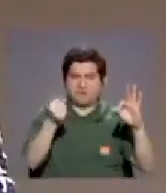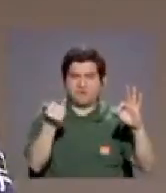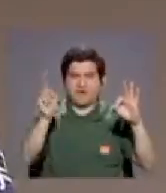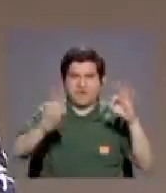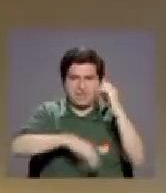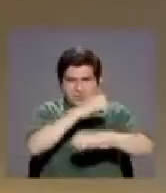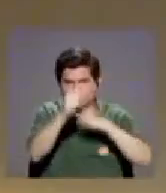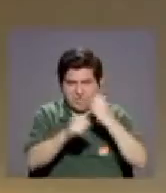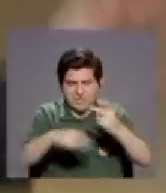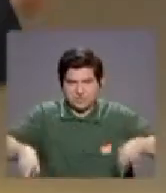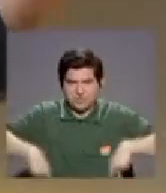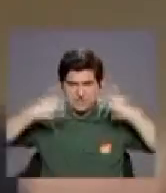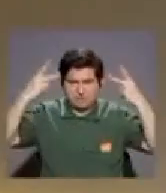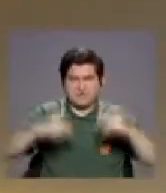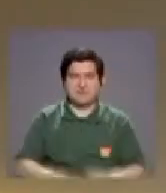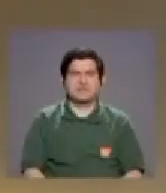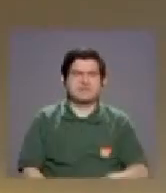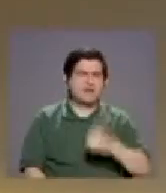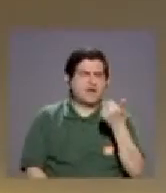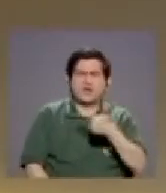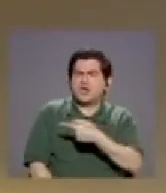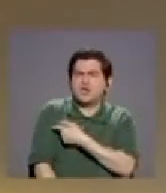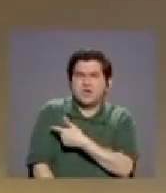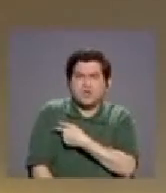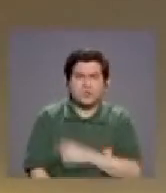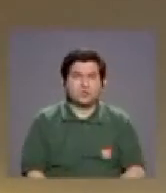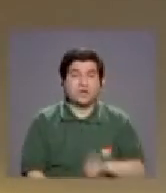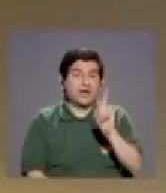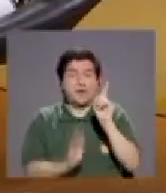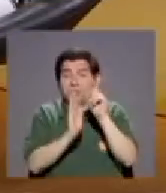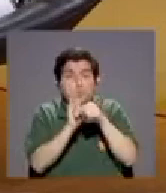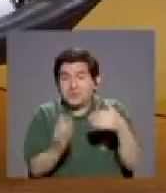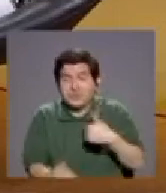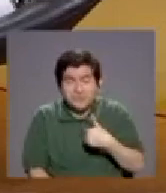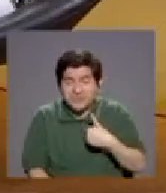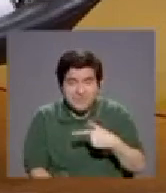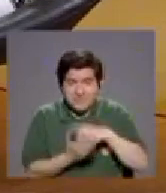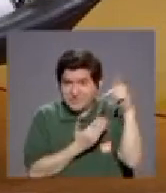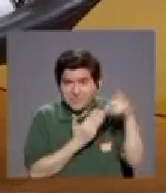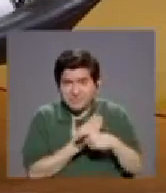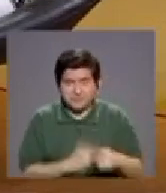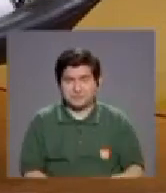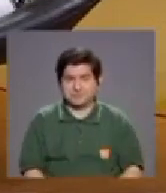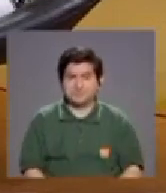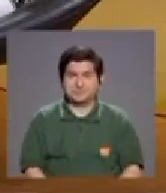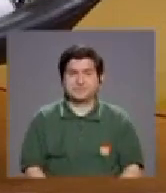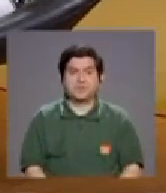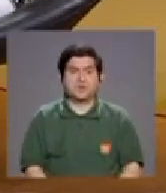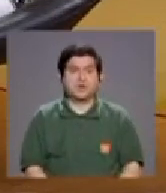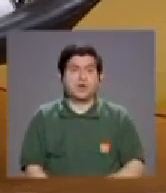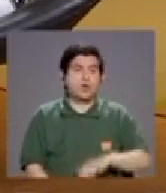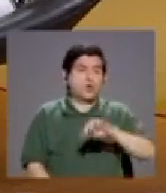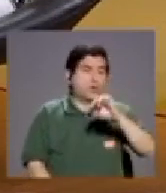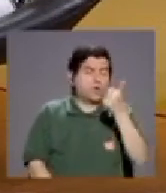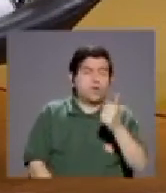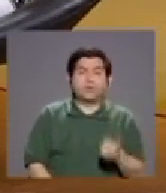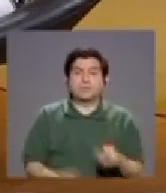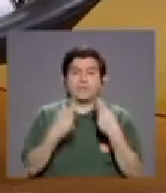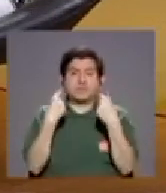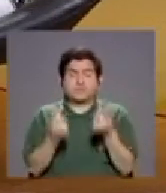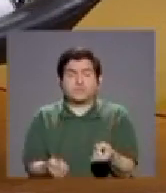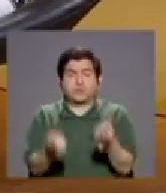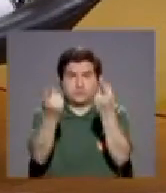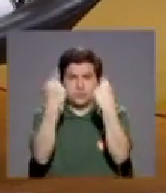vida. ¿Otra vacuna, doctora? Y nos queda como un minuto. Bueno, algunas que esperamos que pronto